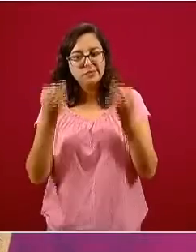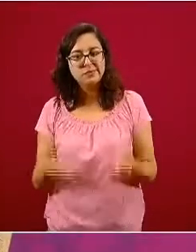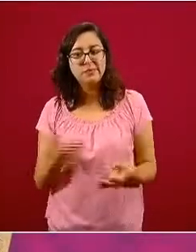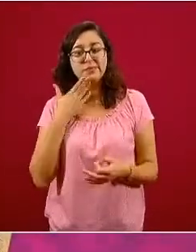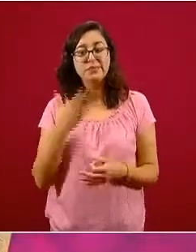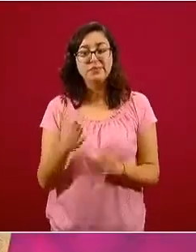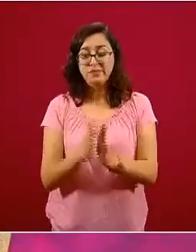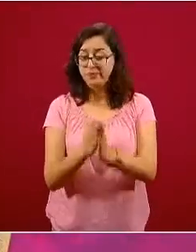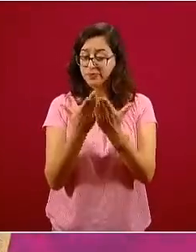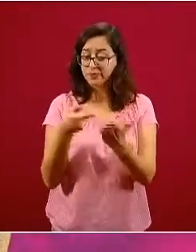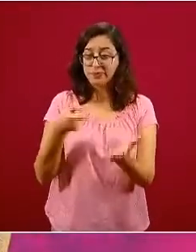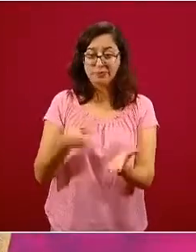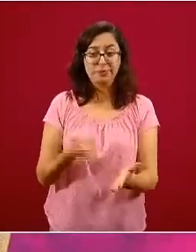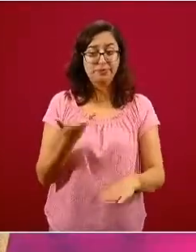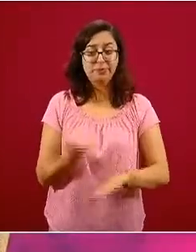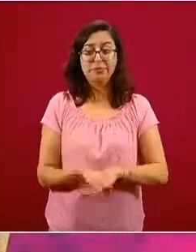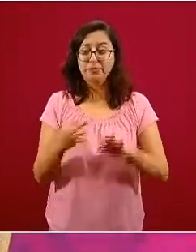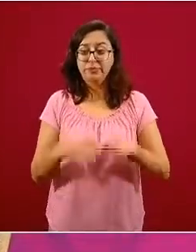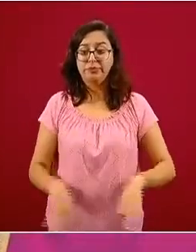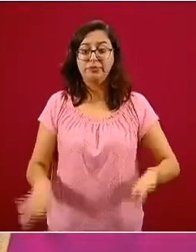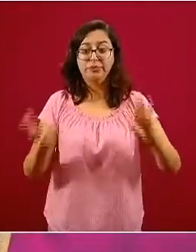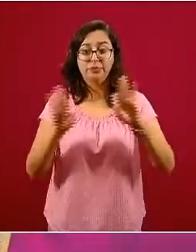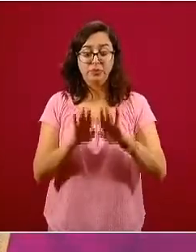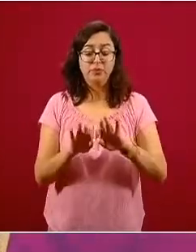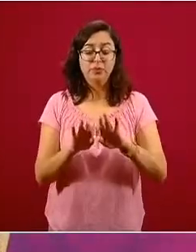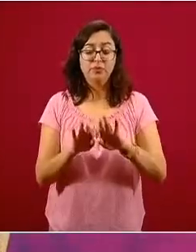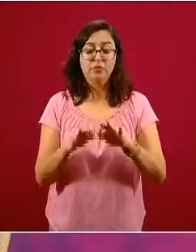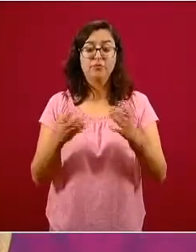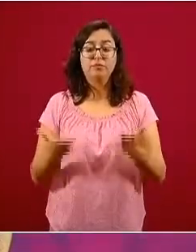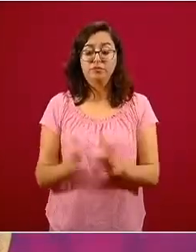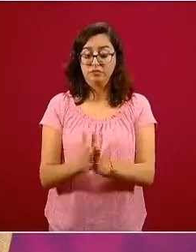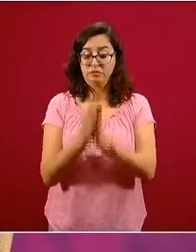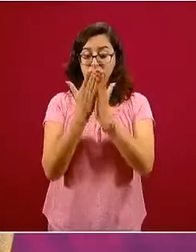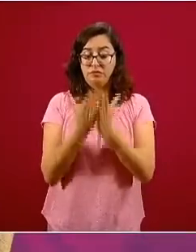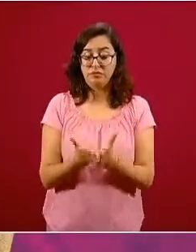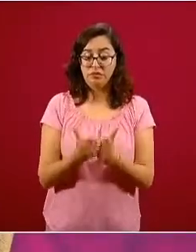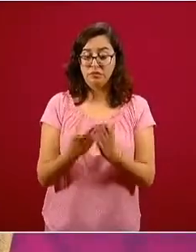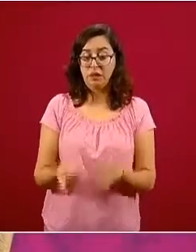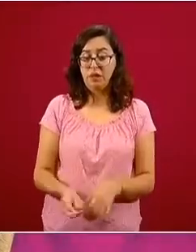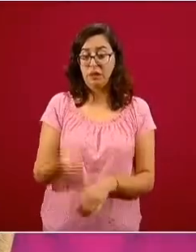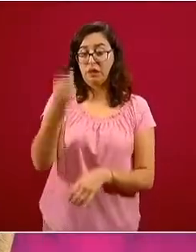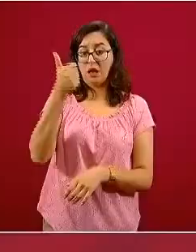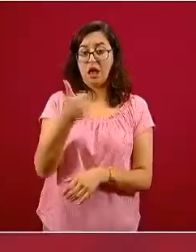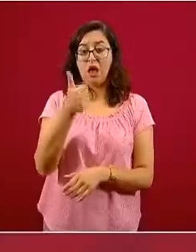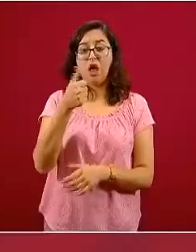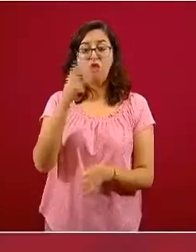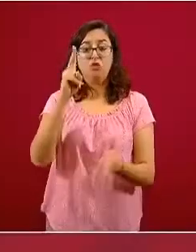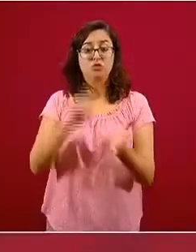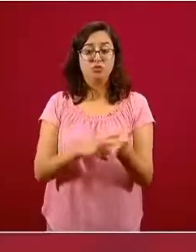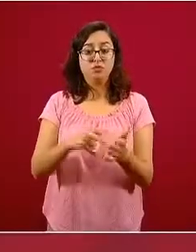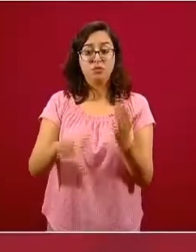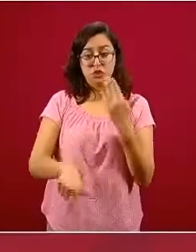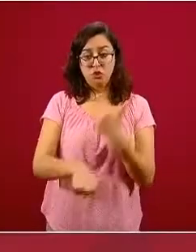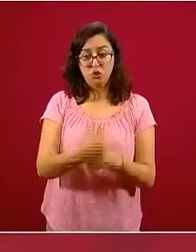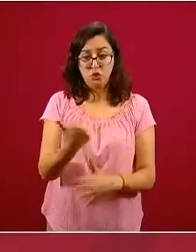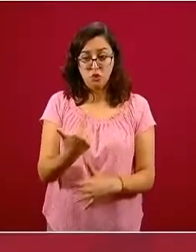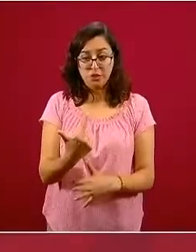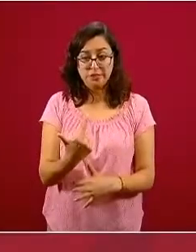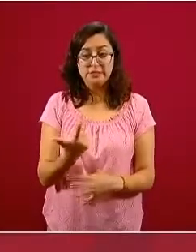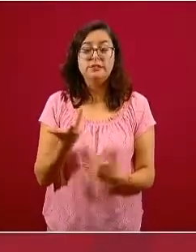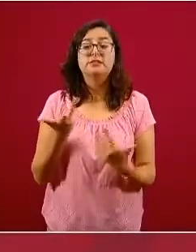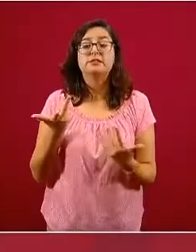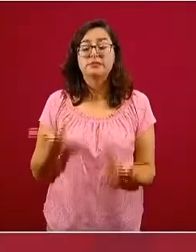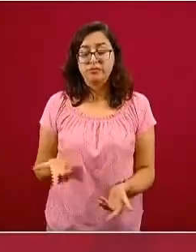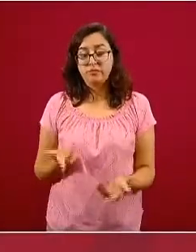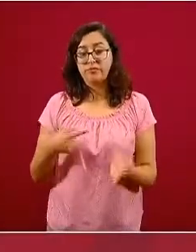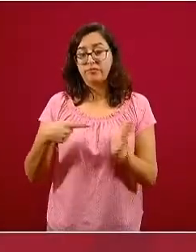ya comentaba, la edición original es de 2012 y fue presentada como